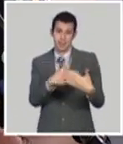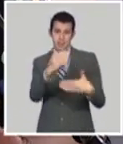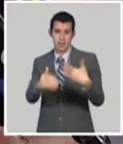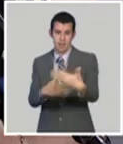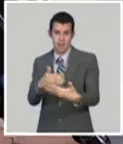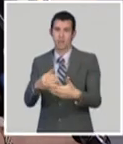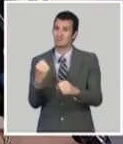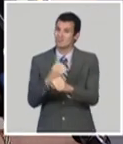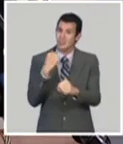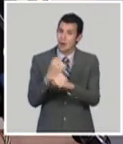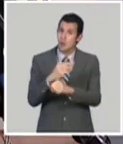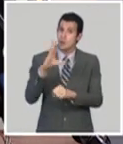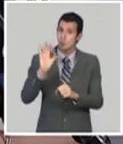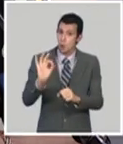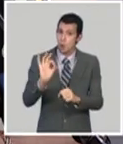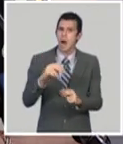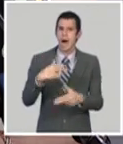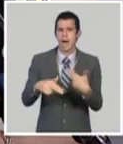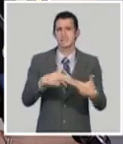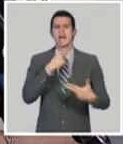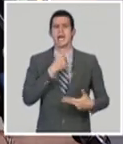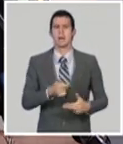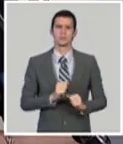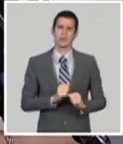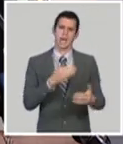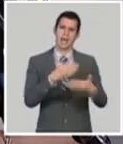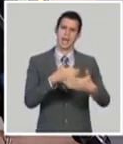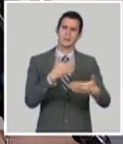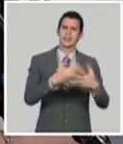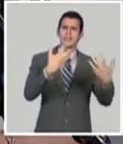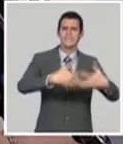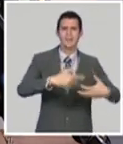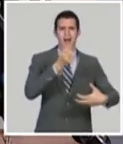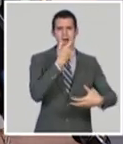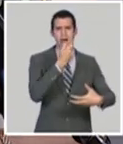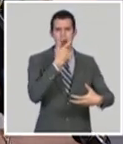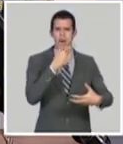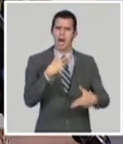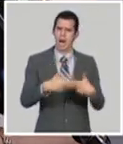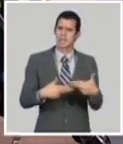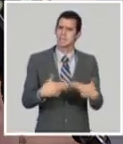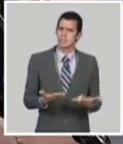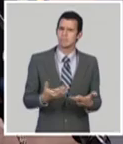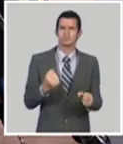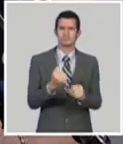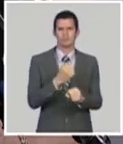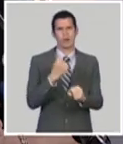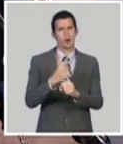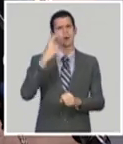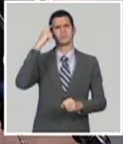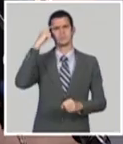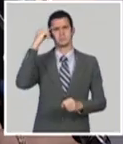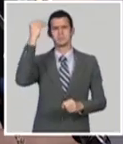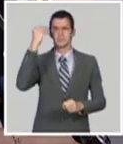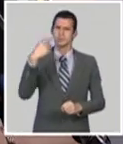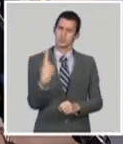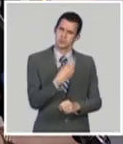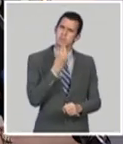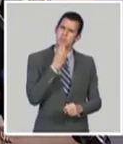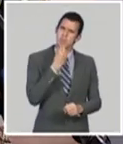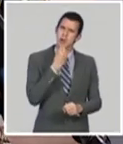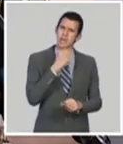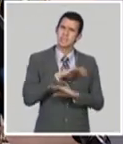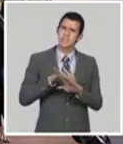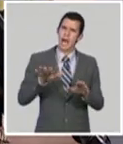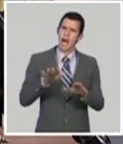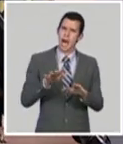productoras de medicamento han venido haciendo en función del principio de que siempre podemos seguir revisando pues